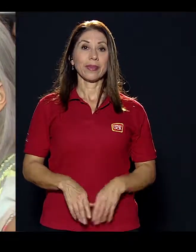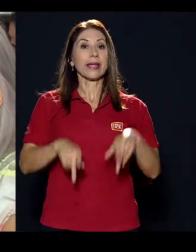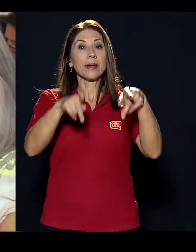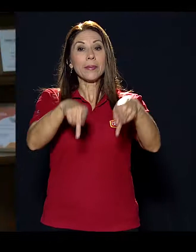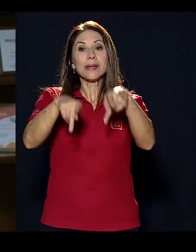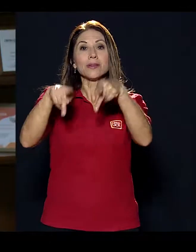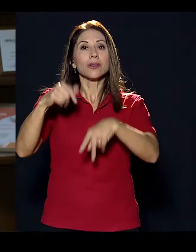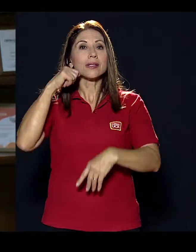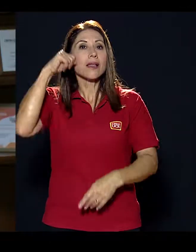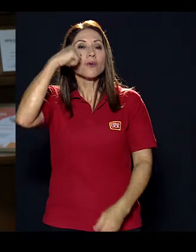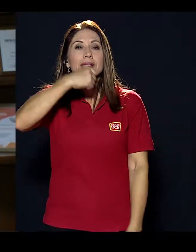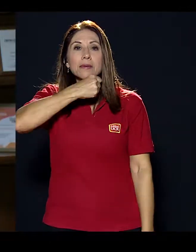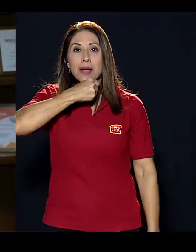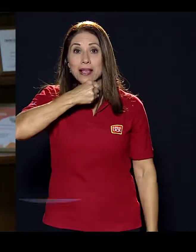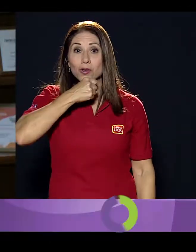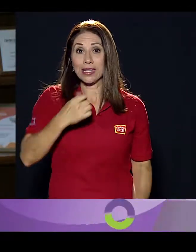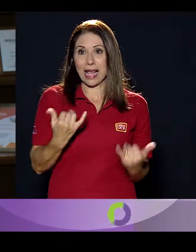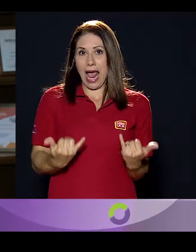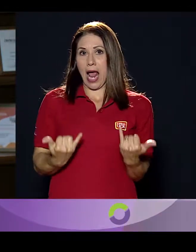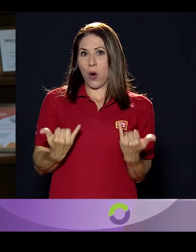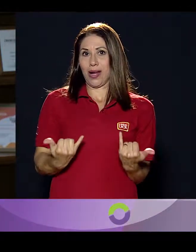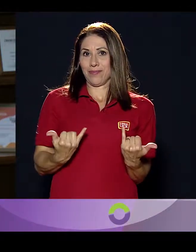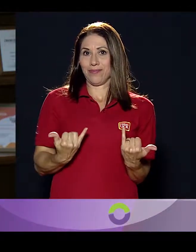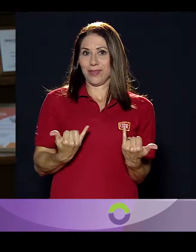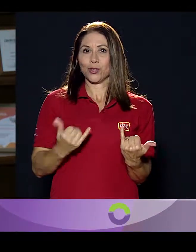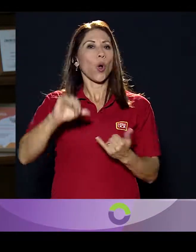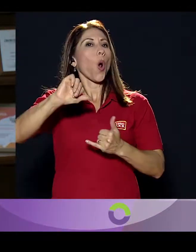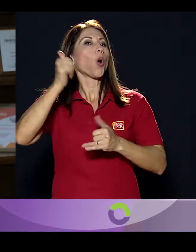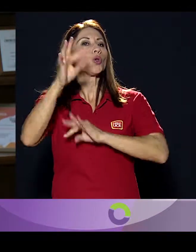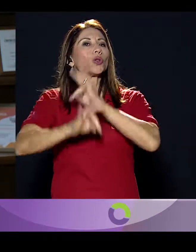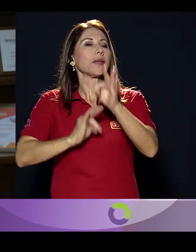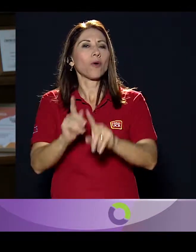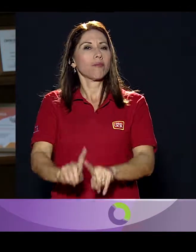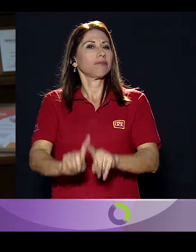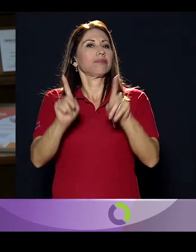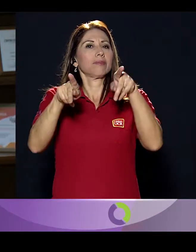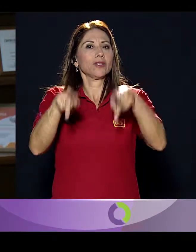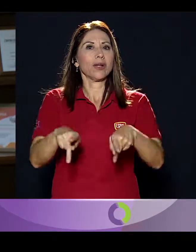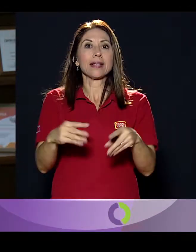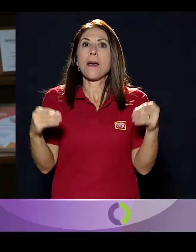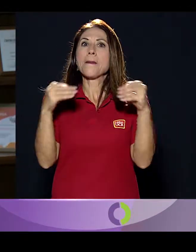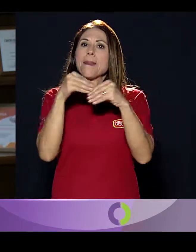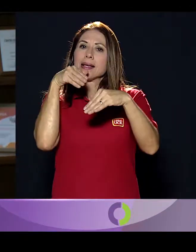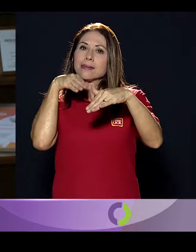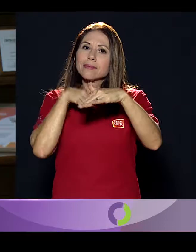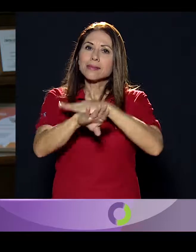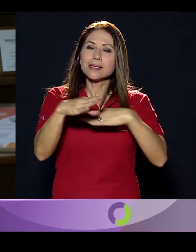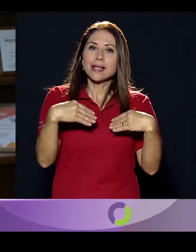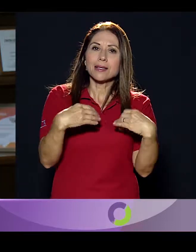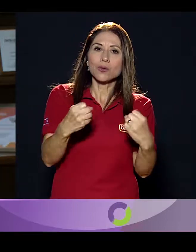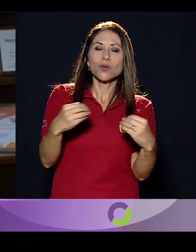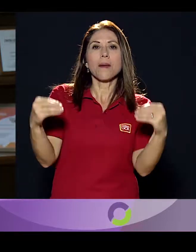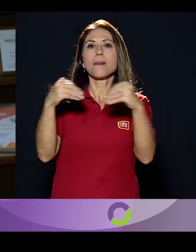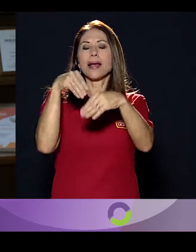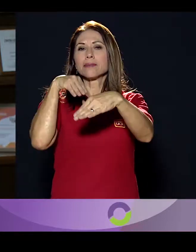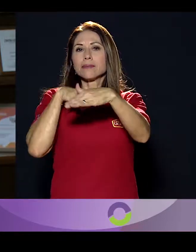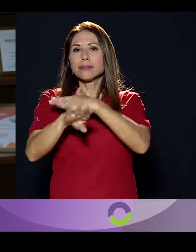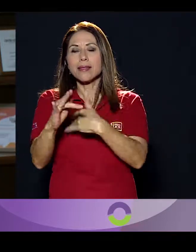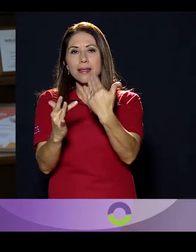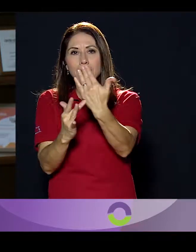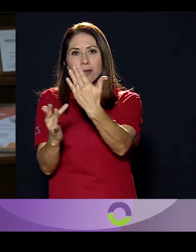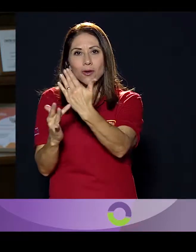Que las personas adultas mayores de ahora son otro tipo de personas. Tienen más acceso a la salud, tienen más acceso a